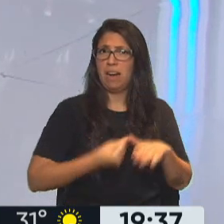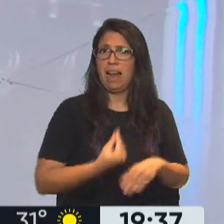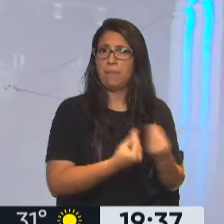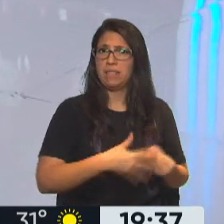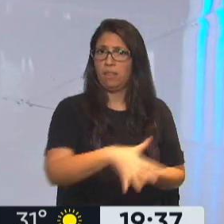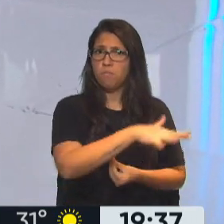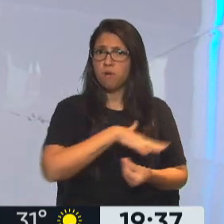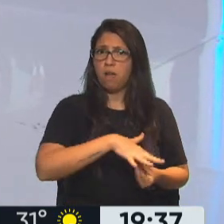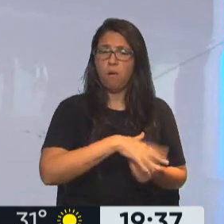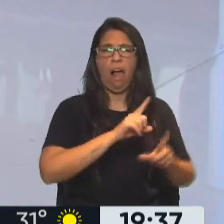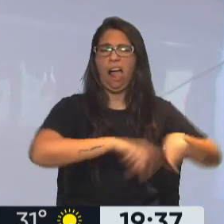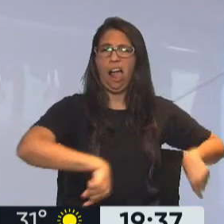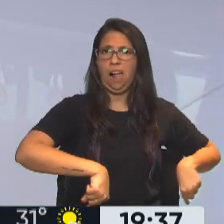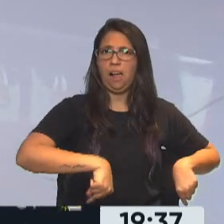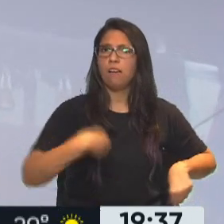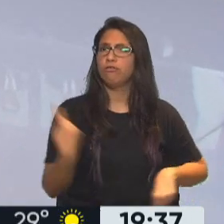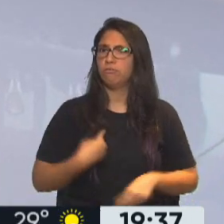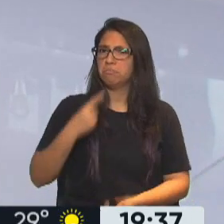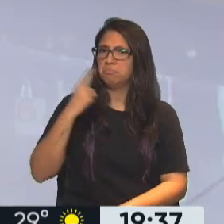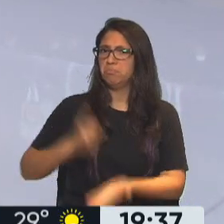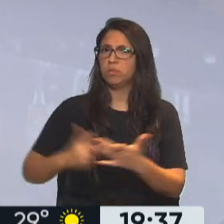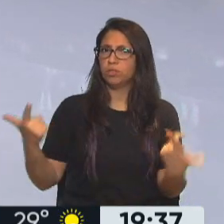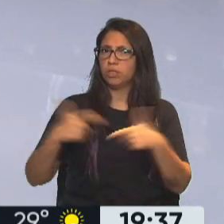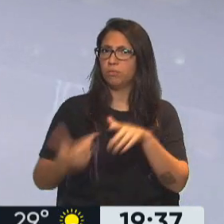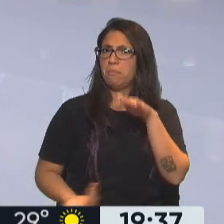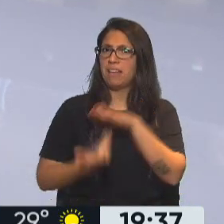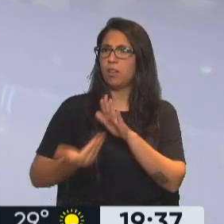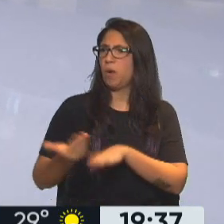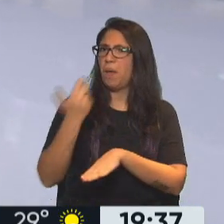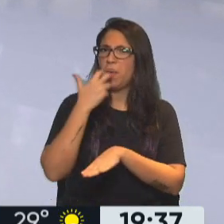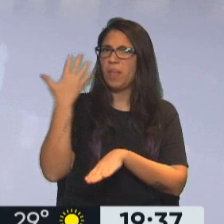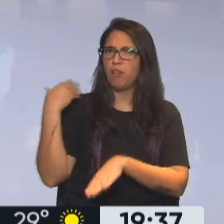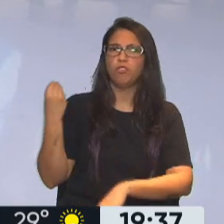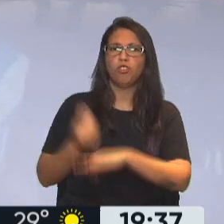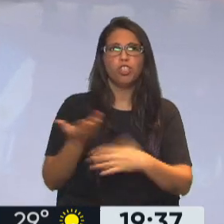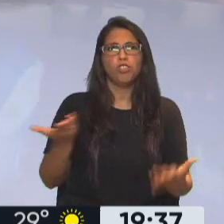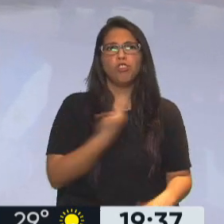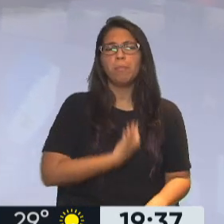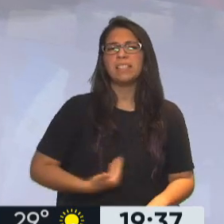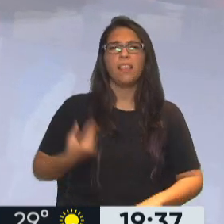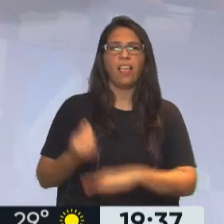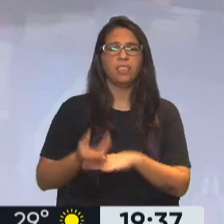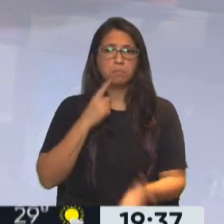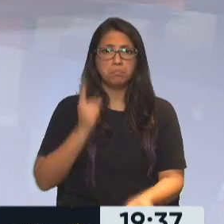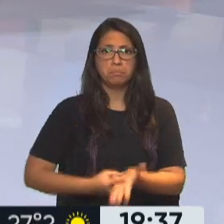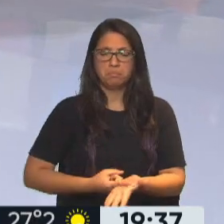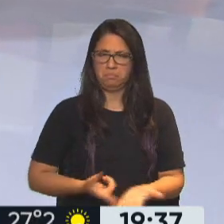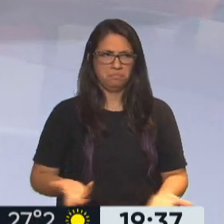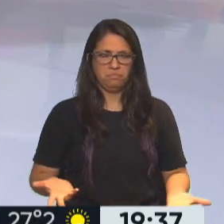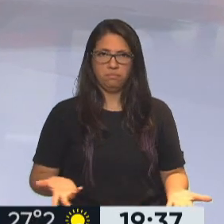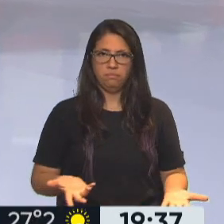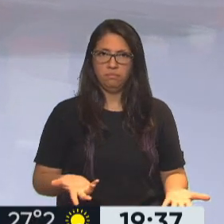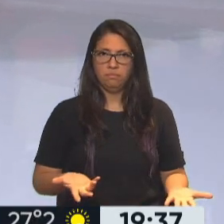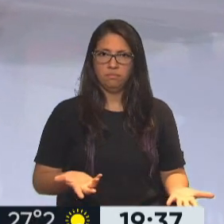pueblo, y vamos a hacer vigente el Consejo de la Magistratura anterior. Entonces yo voy a ser presidente, eso es lo que dice Rosati. Y esto la gente